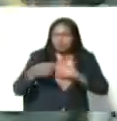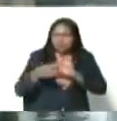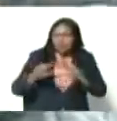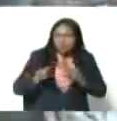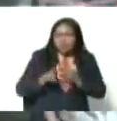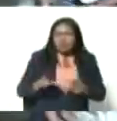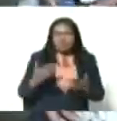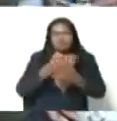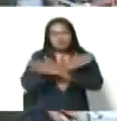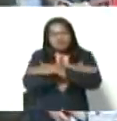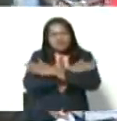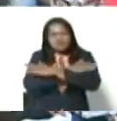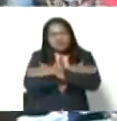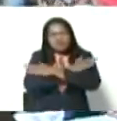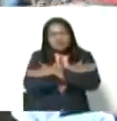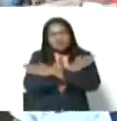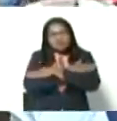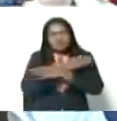Felicitaciones. Excelente.